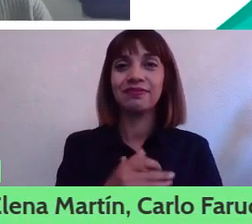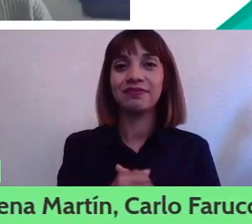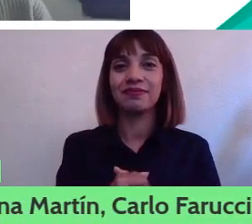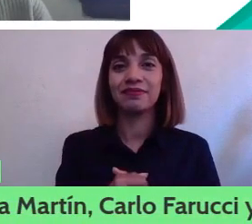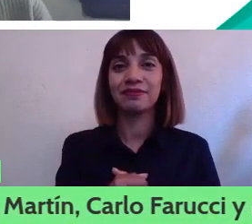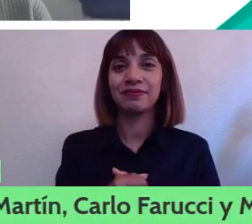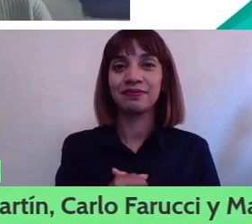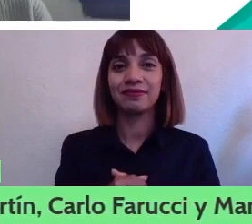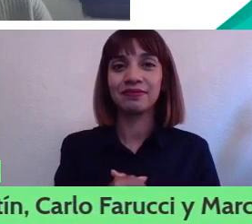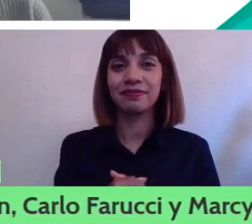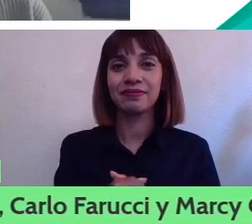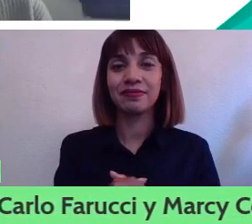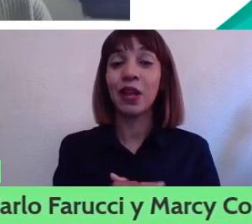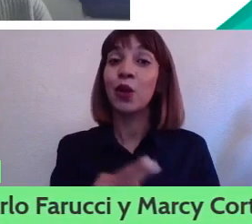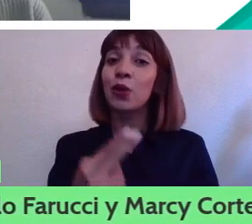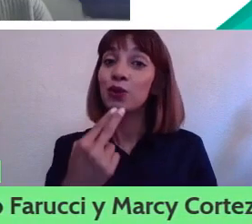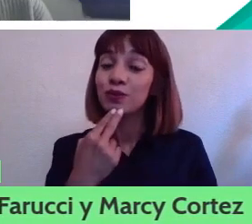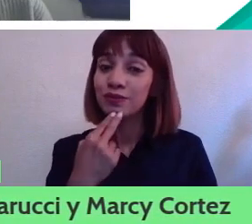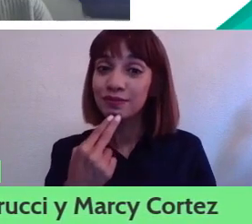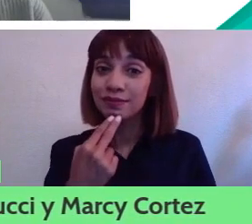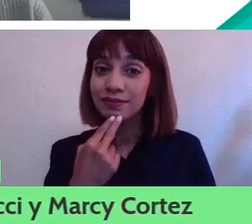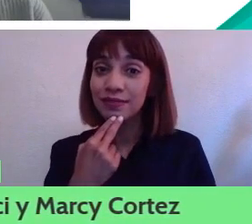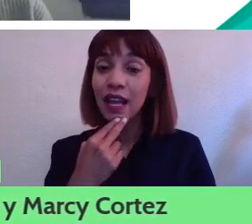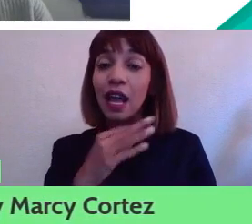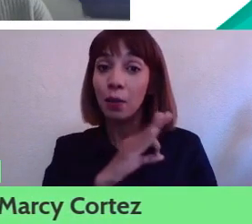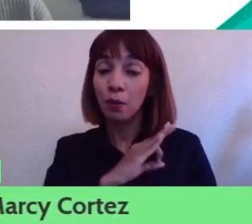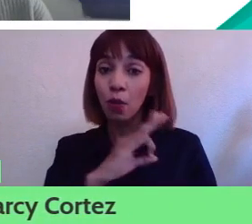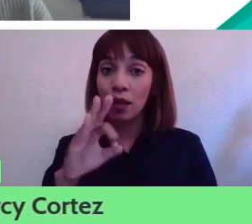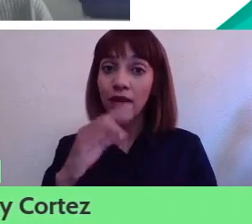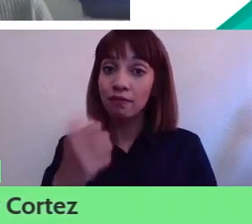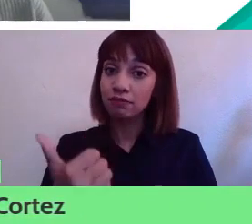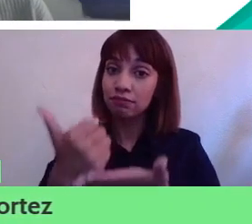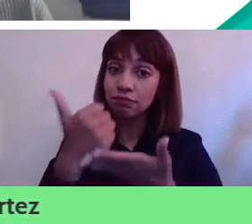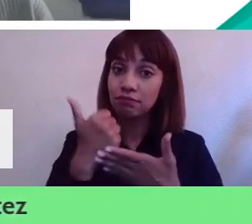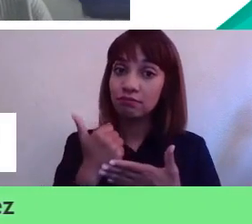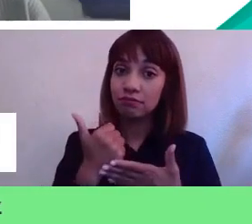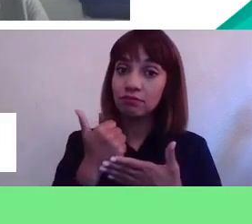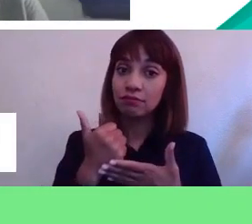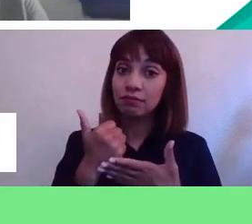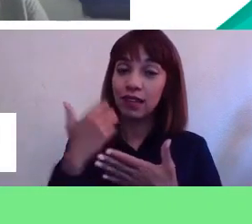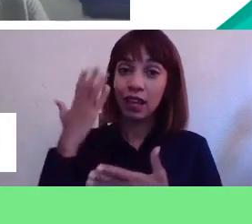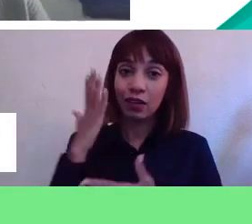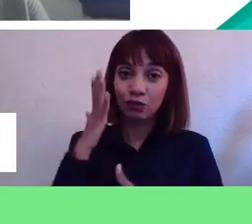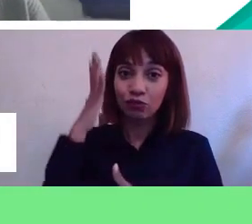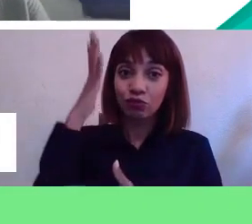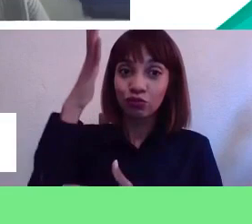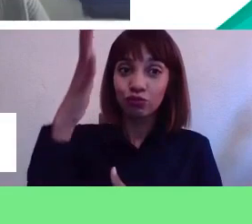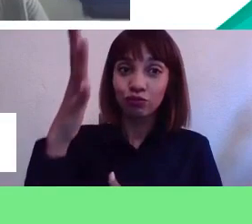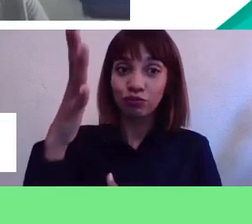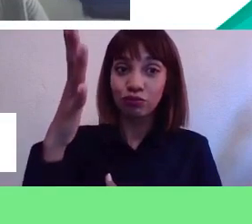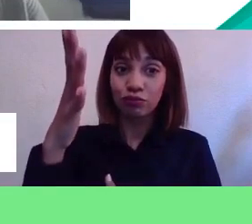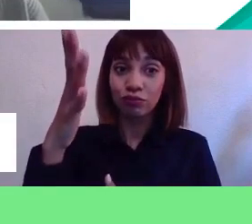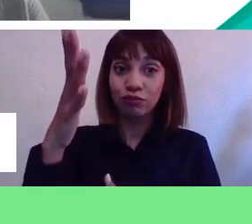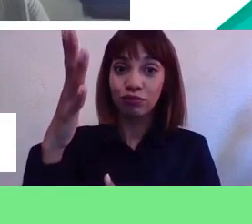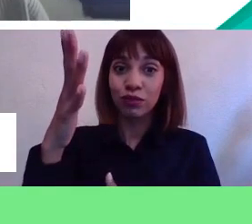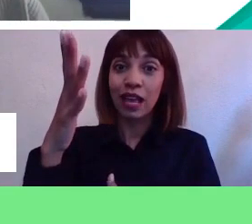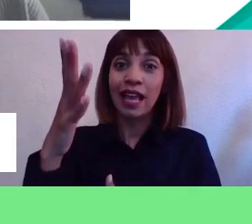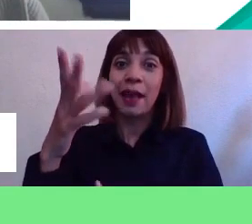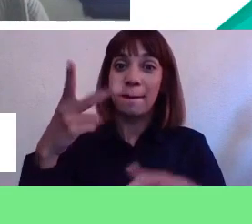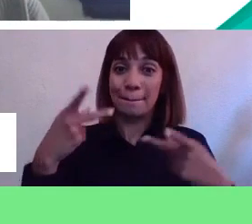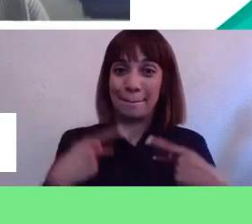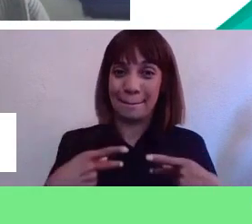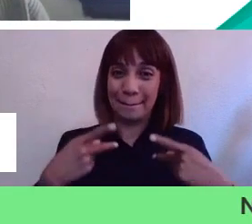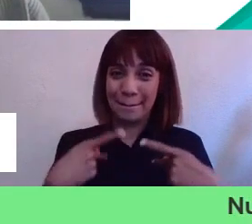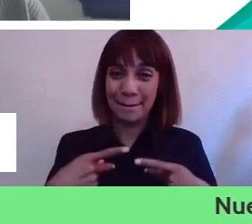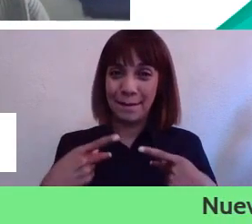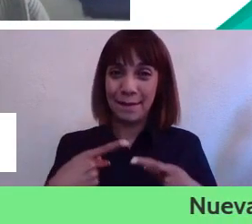están mostrando, utilícenlas porque los van a ayudar, ya que sabemos que no tenemos muchas personas ni muchos profesionales